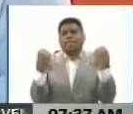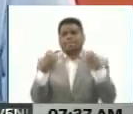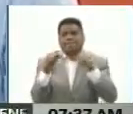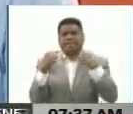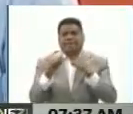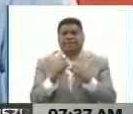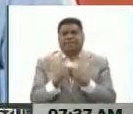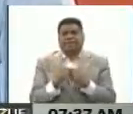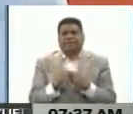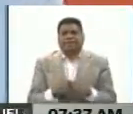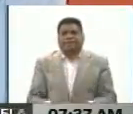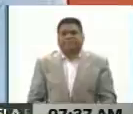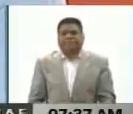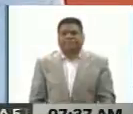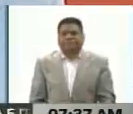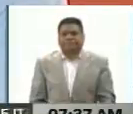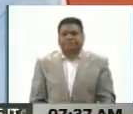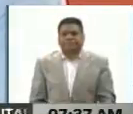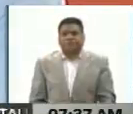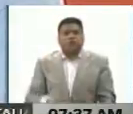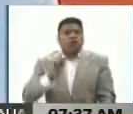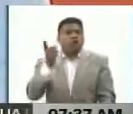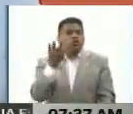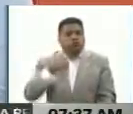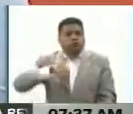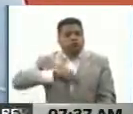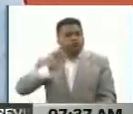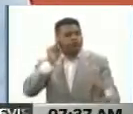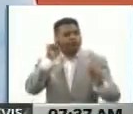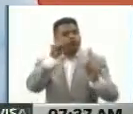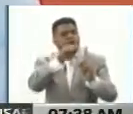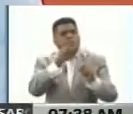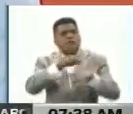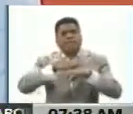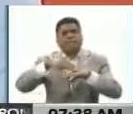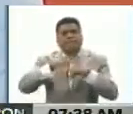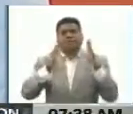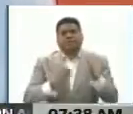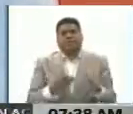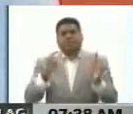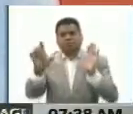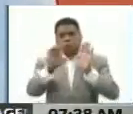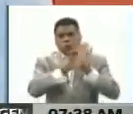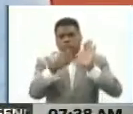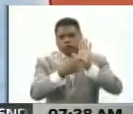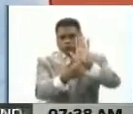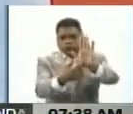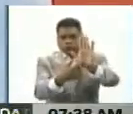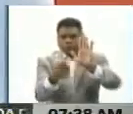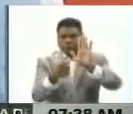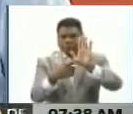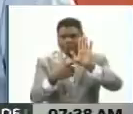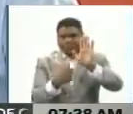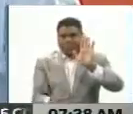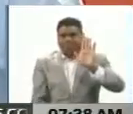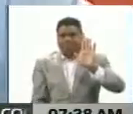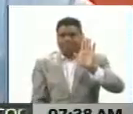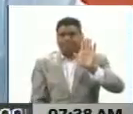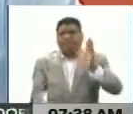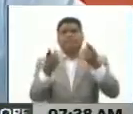esos lugares. Nosotros tenemos un solo objetivo con el Ministerio de la Cultura que está dado en la Constitución, es un principio, que es